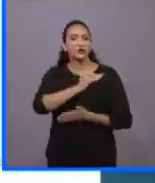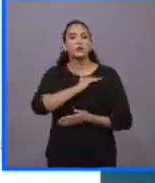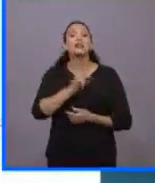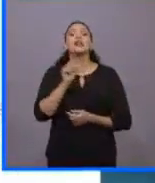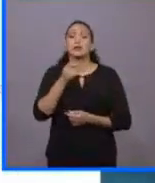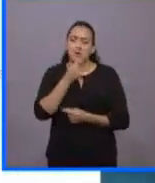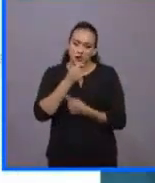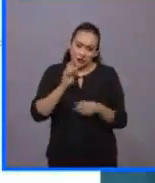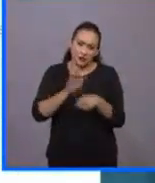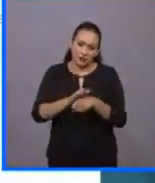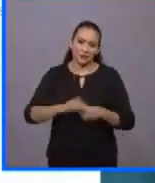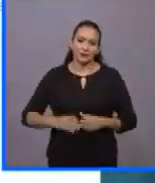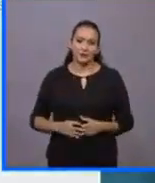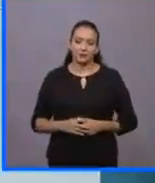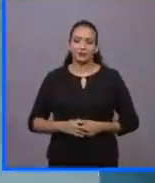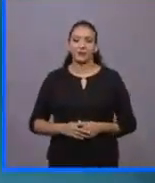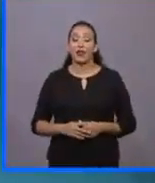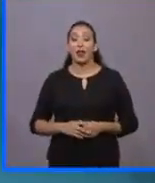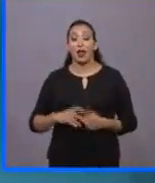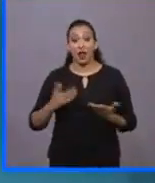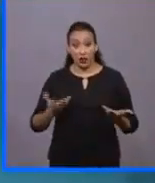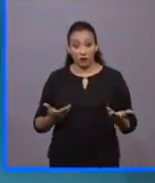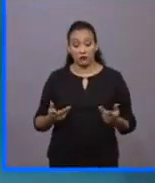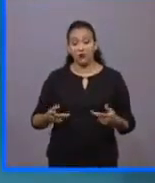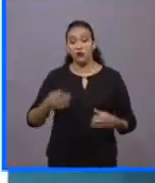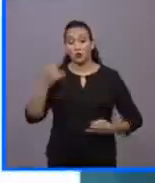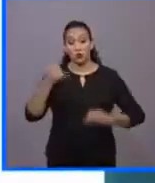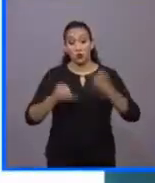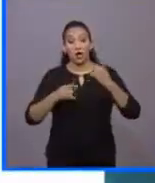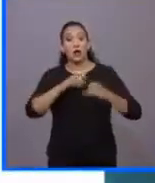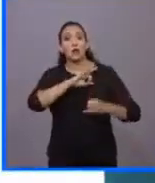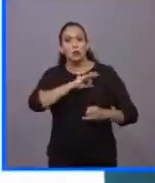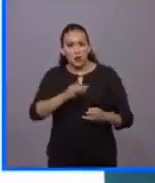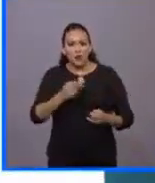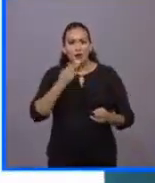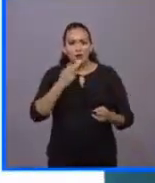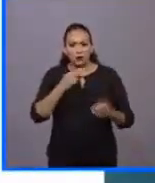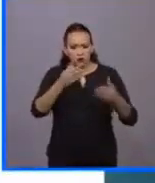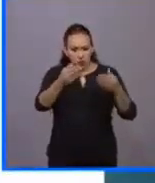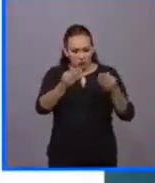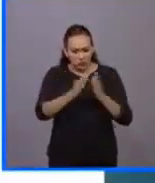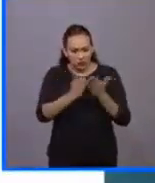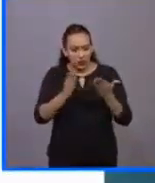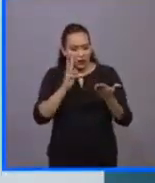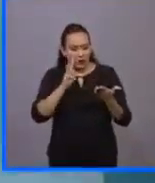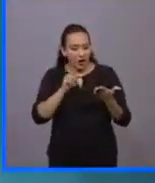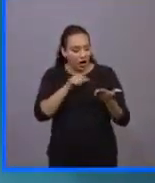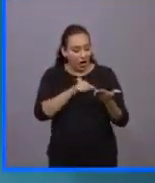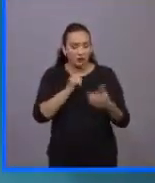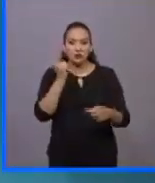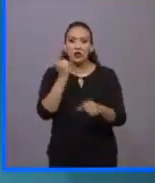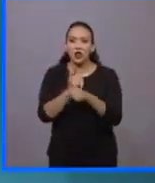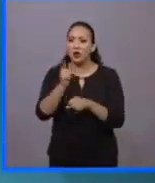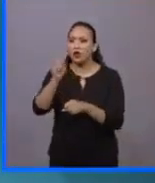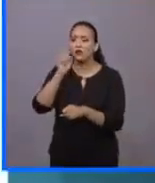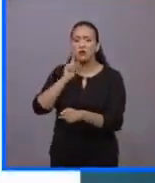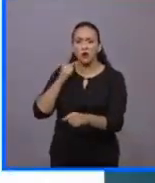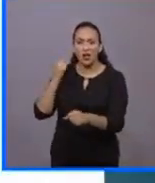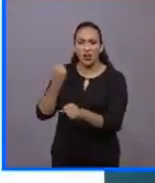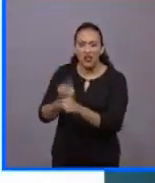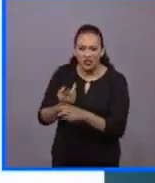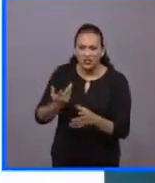y niñas, a través de los cuales las personas juzgadoras pueden intervenir de manera urgente en casos que